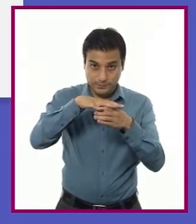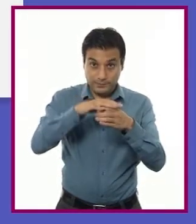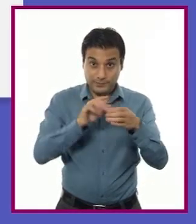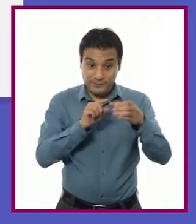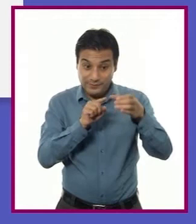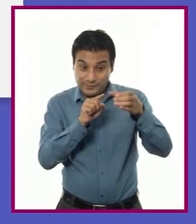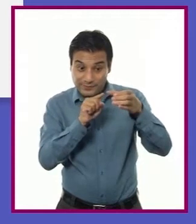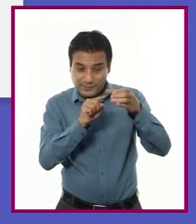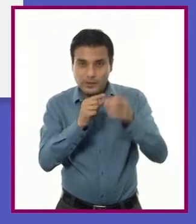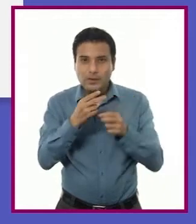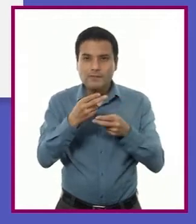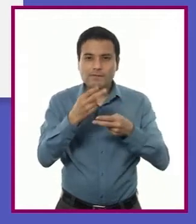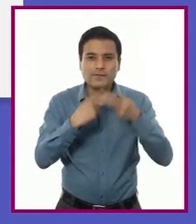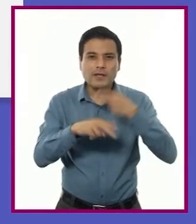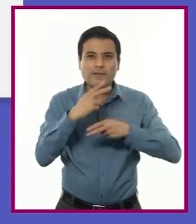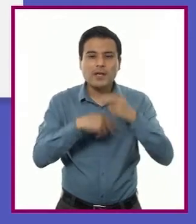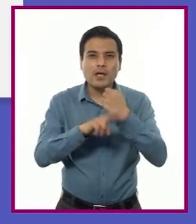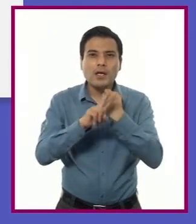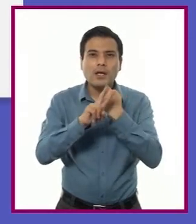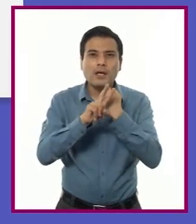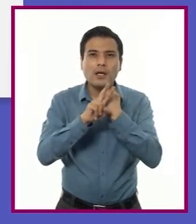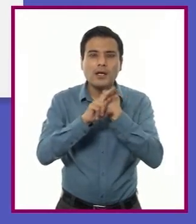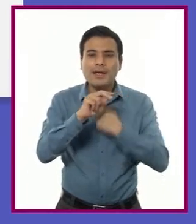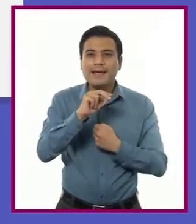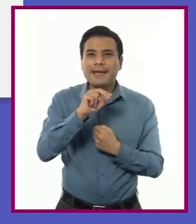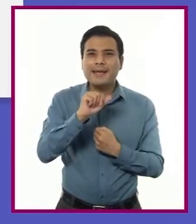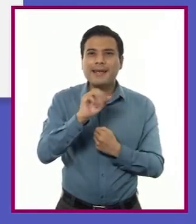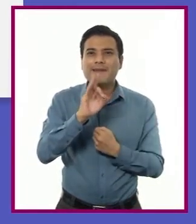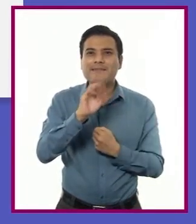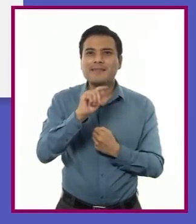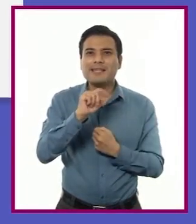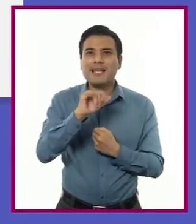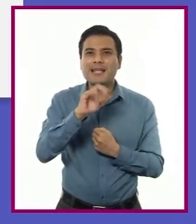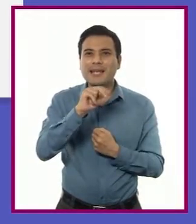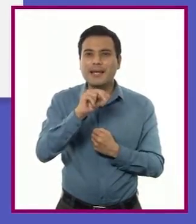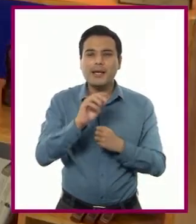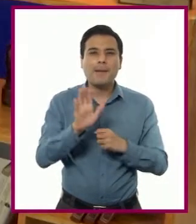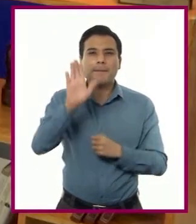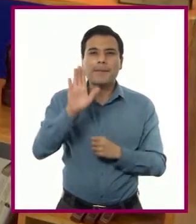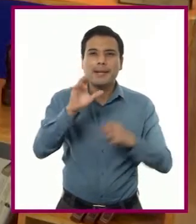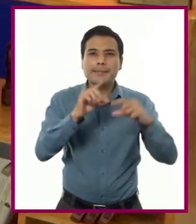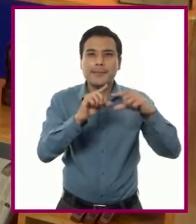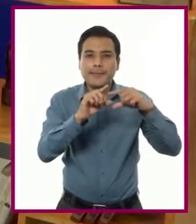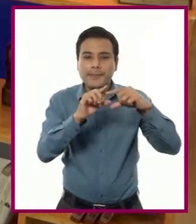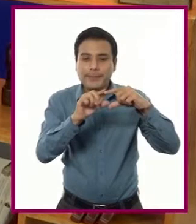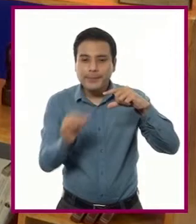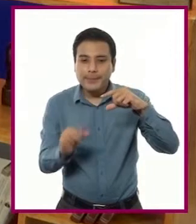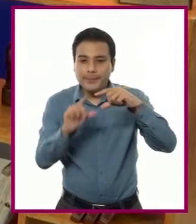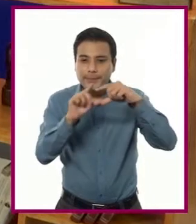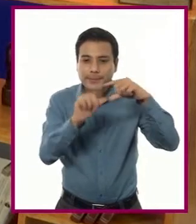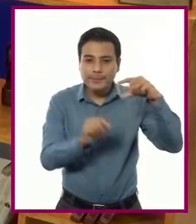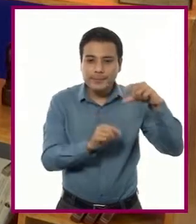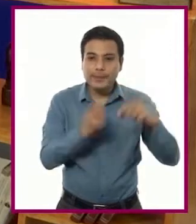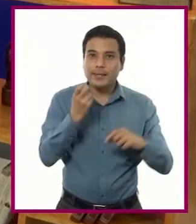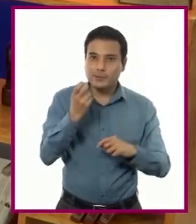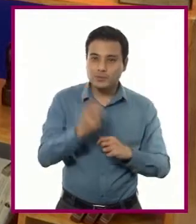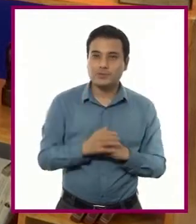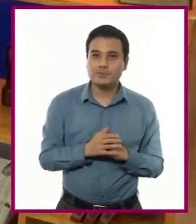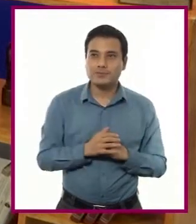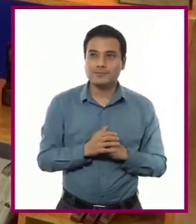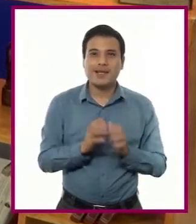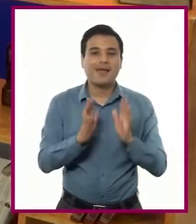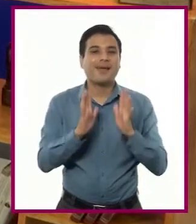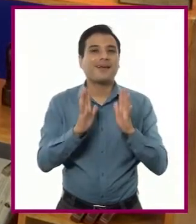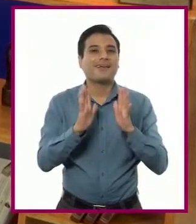formado cristalitos brillantes de naftalina como pequeñas hojitas. Exactamente, ya estás con el inicio